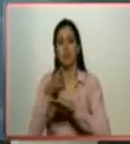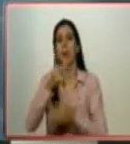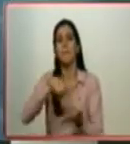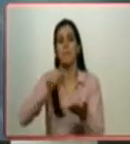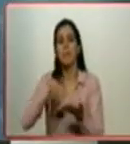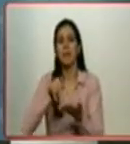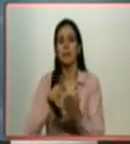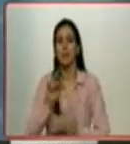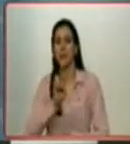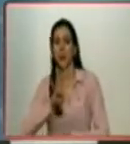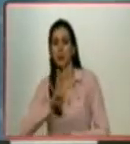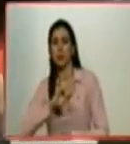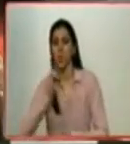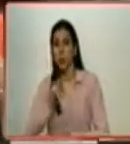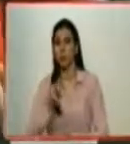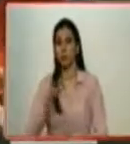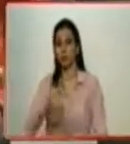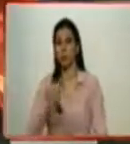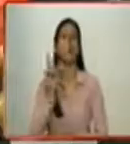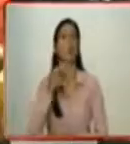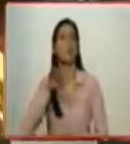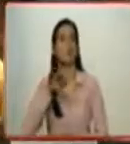Guatire, Estado Miranda.